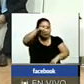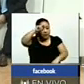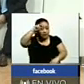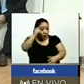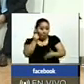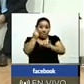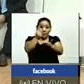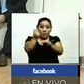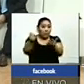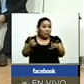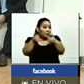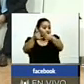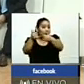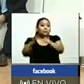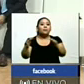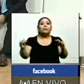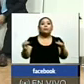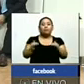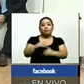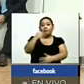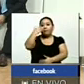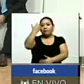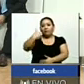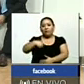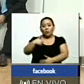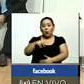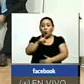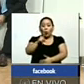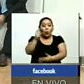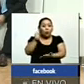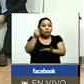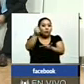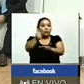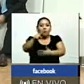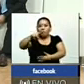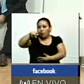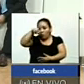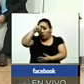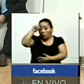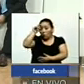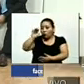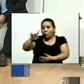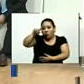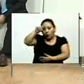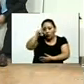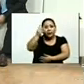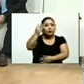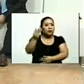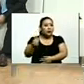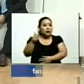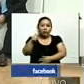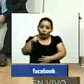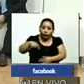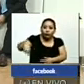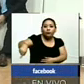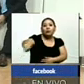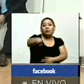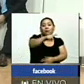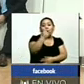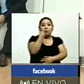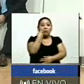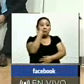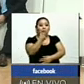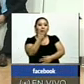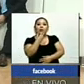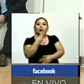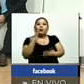premios más y además estamos orgullosos no únicamente del premio, sino también del trabajo que día a día podemos apreciar de todos ustedes que nos muestran la